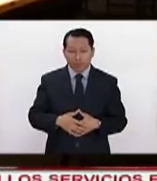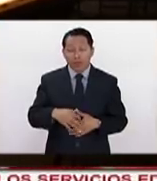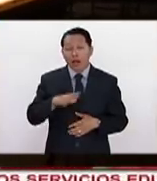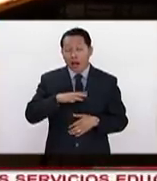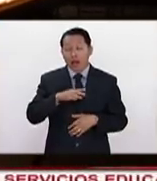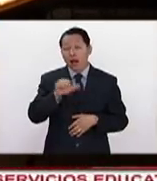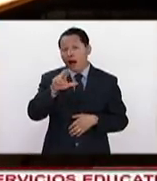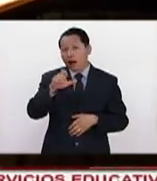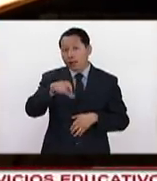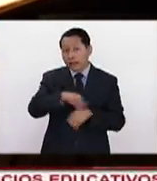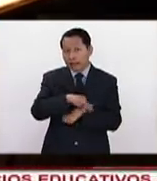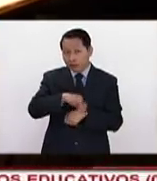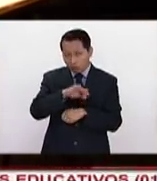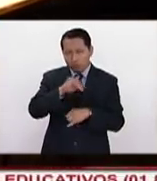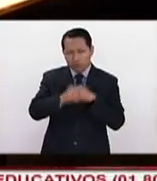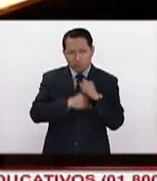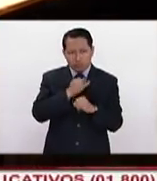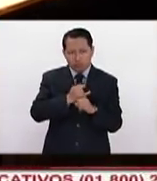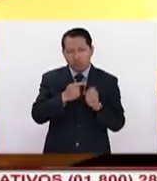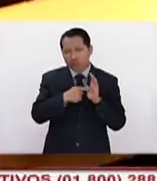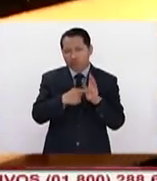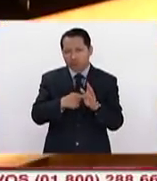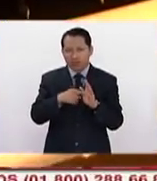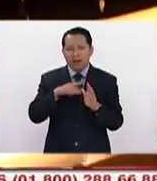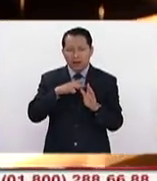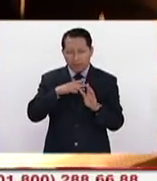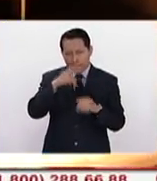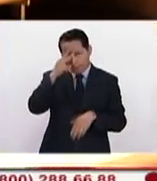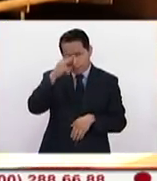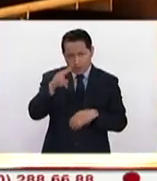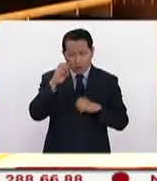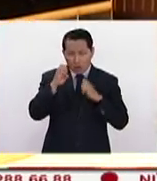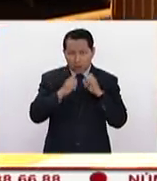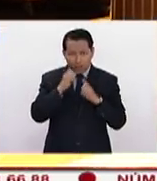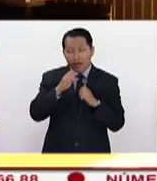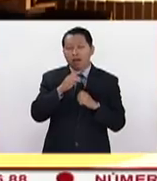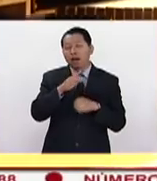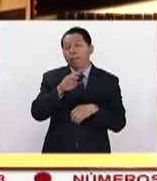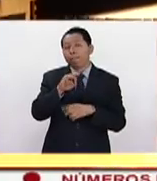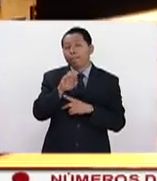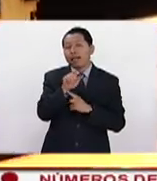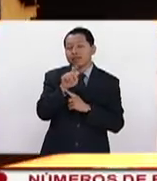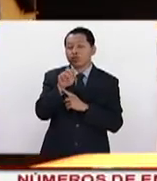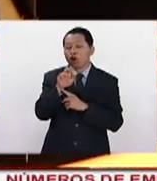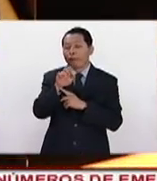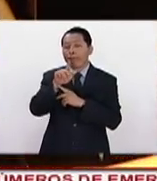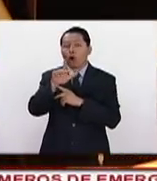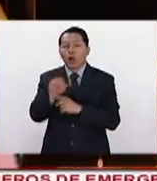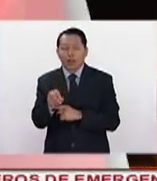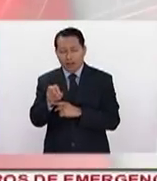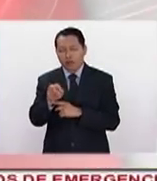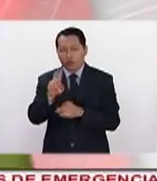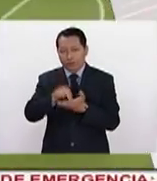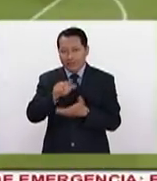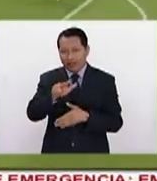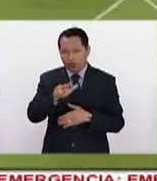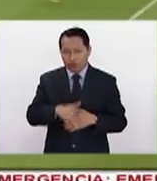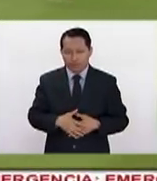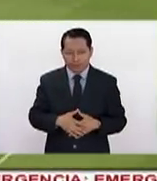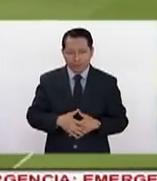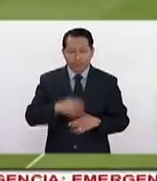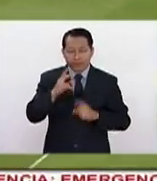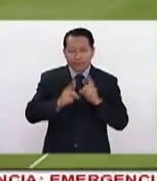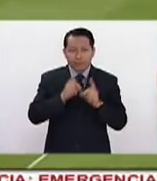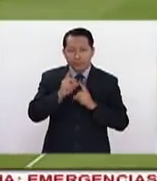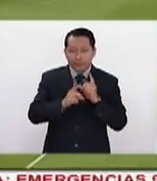Prestigiados arquitectos internacionales exponen sus trabajos en México en el Festival Mextrópoli 2018. Y